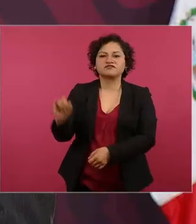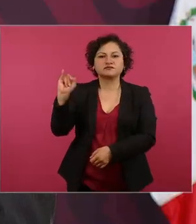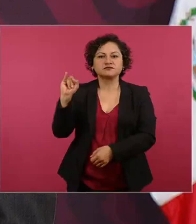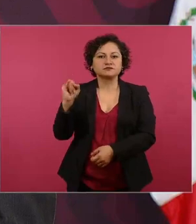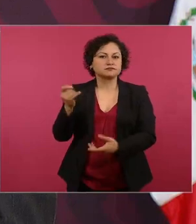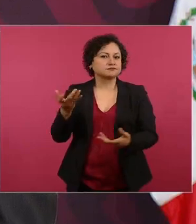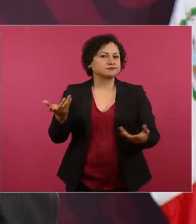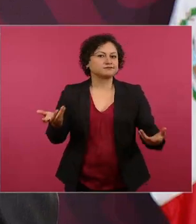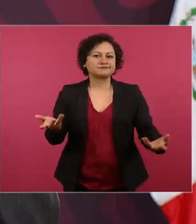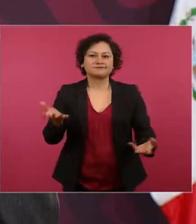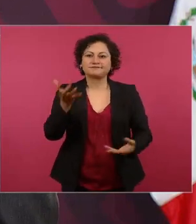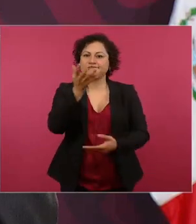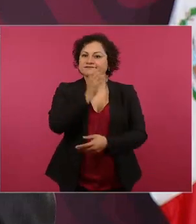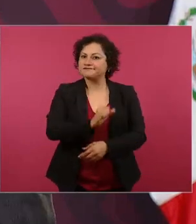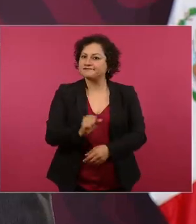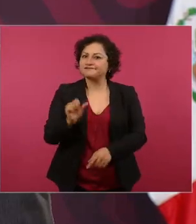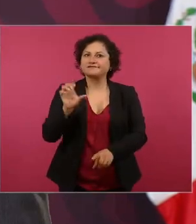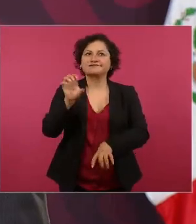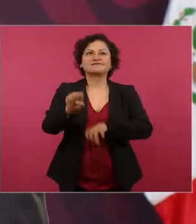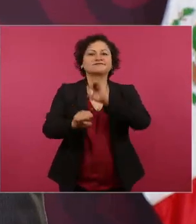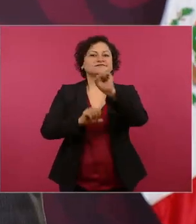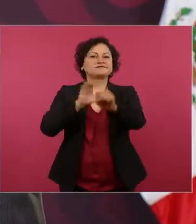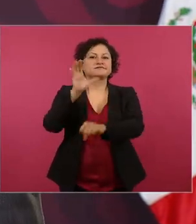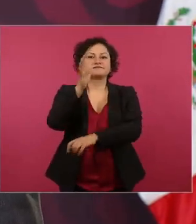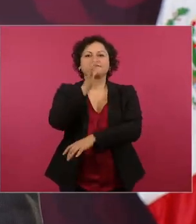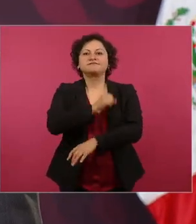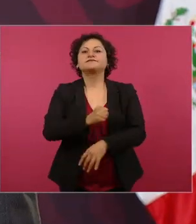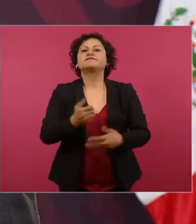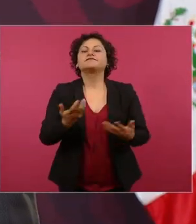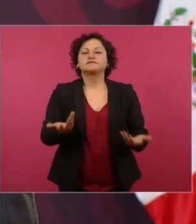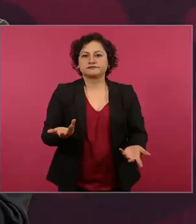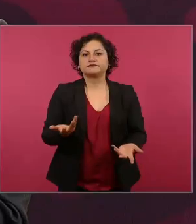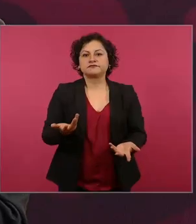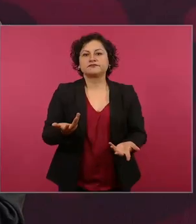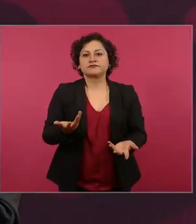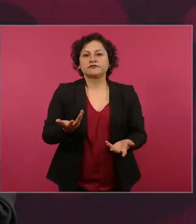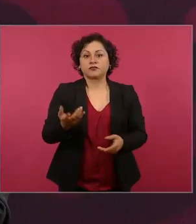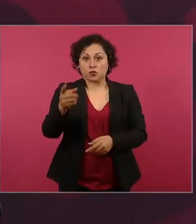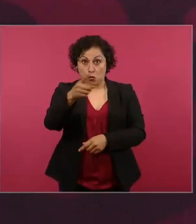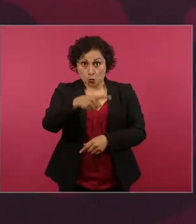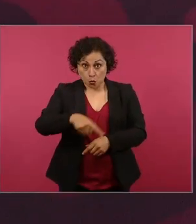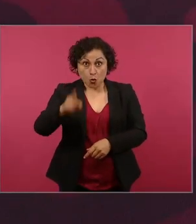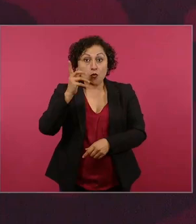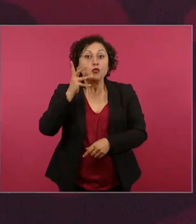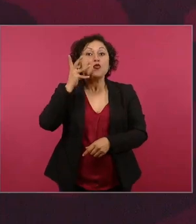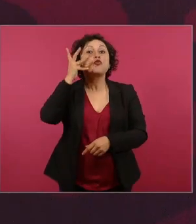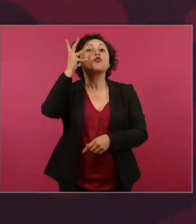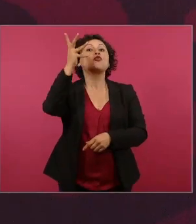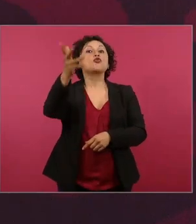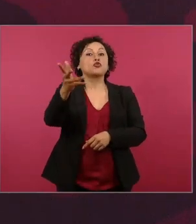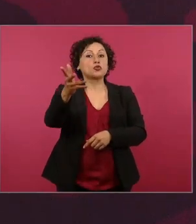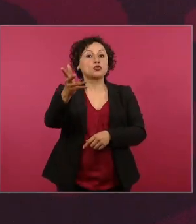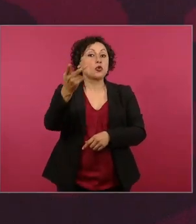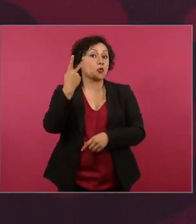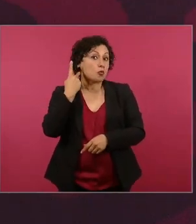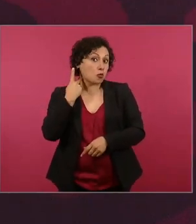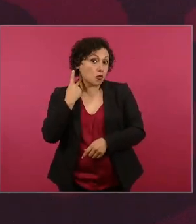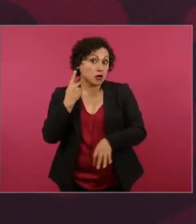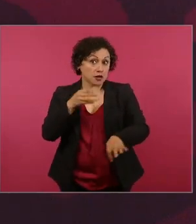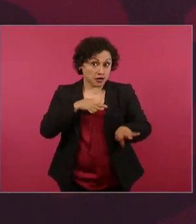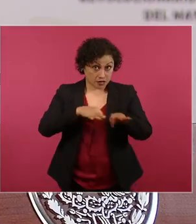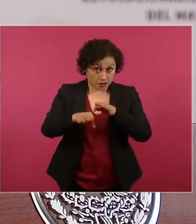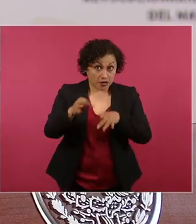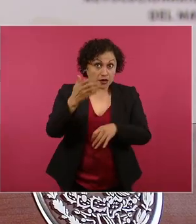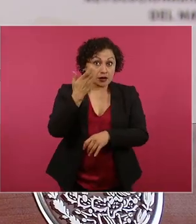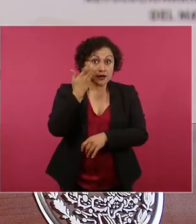Y lo que les va a quedar si quieren hacer política, pues es